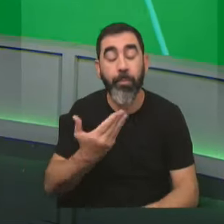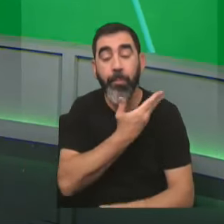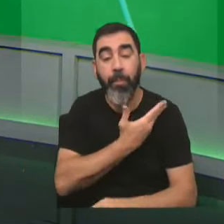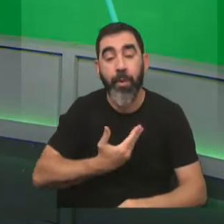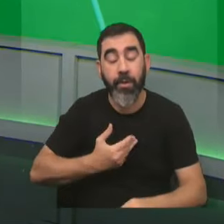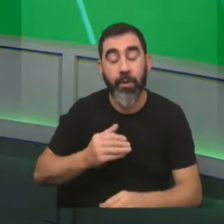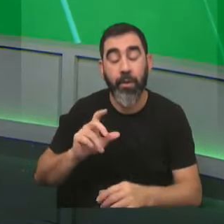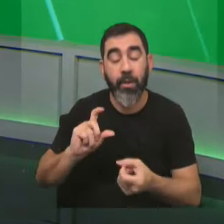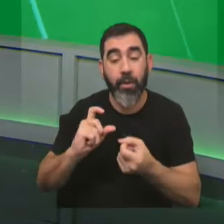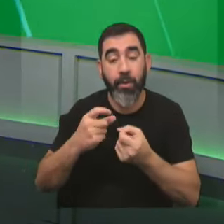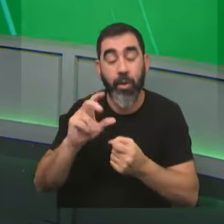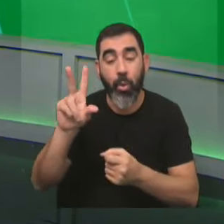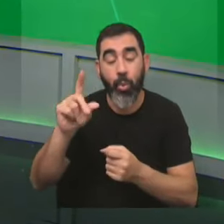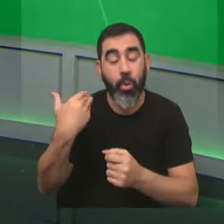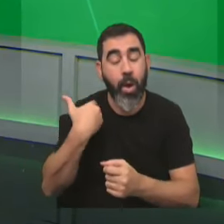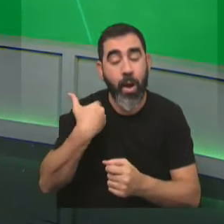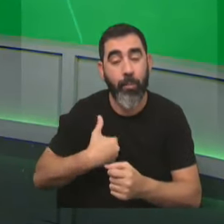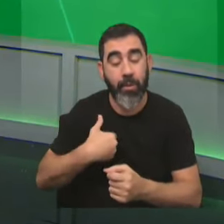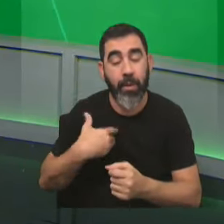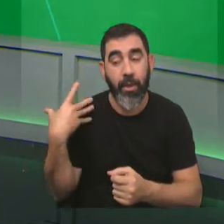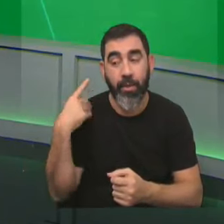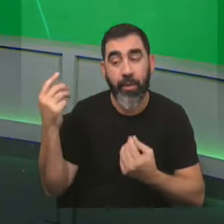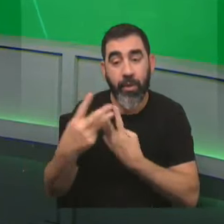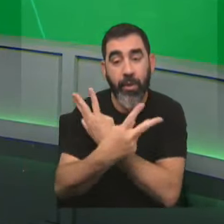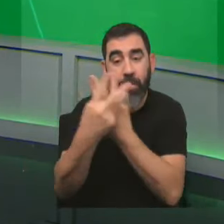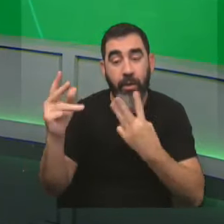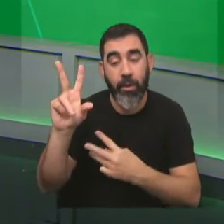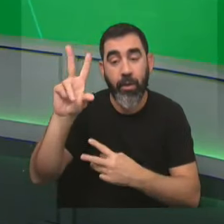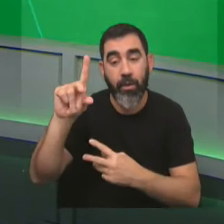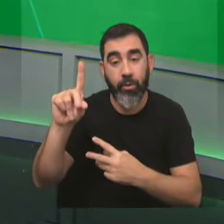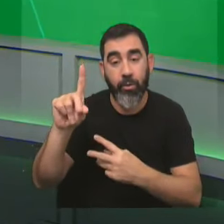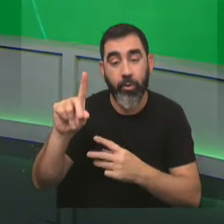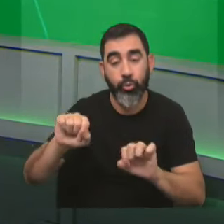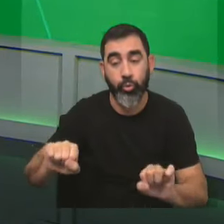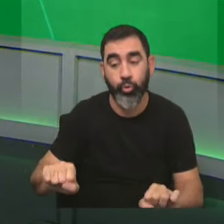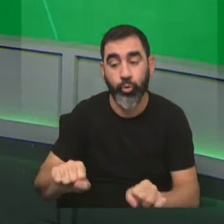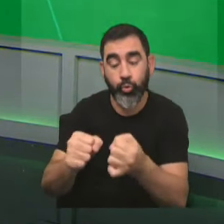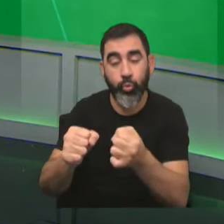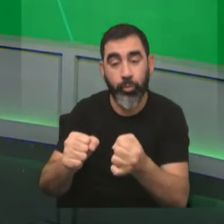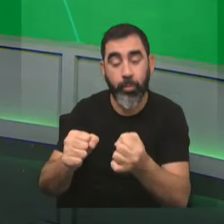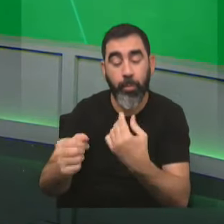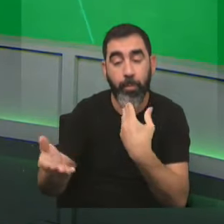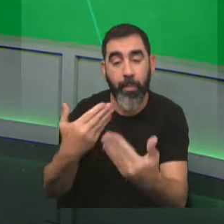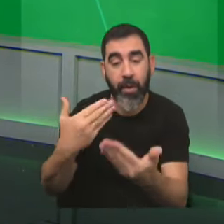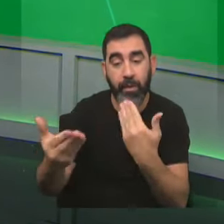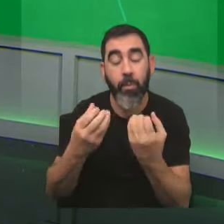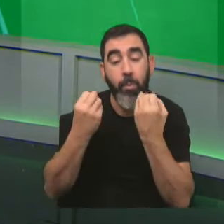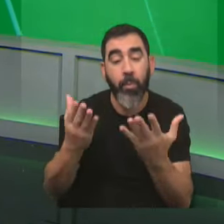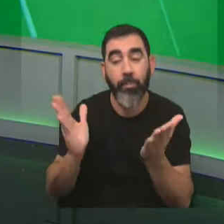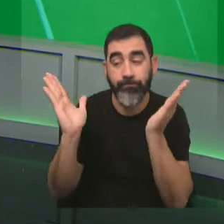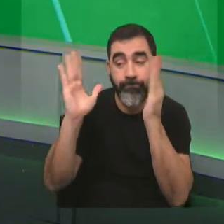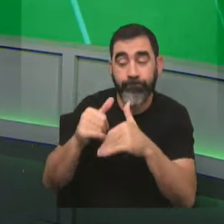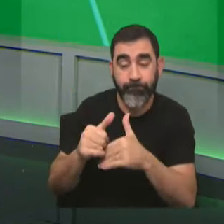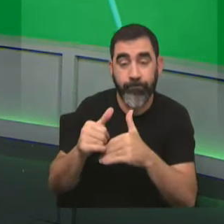afutu Ana Borges lamentó que el director general de utu Juan Pereira haya suspendido el ámbito de la bipartita porque impide